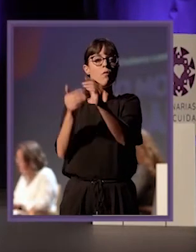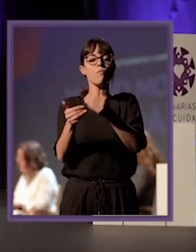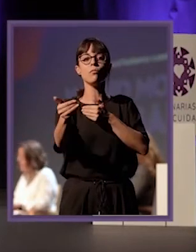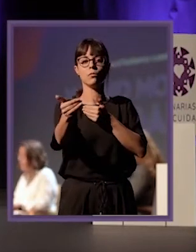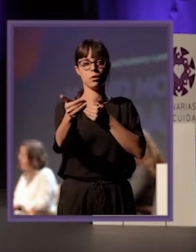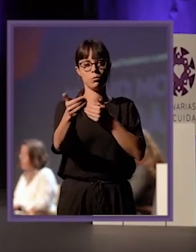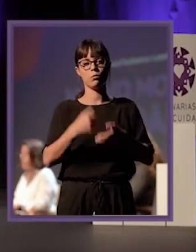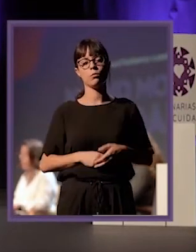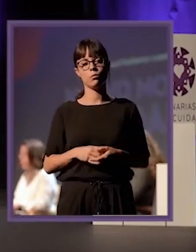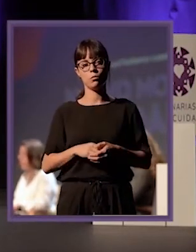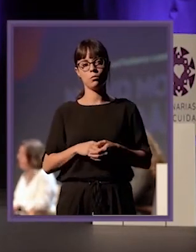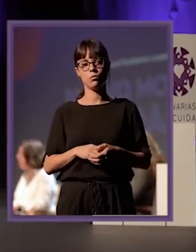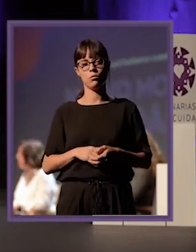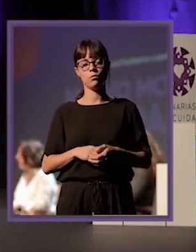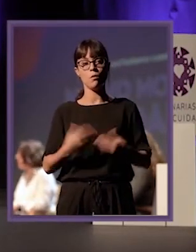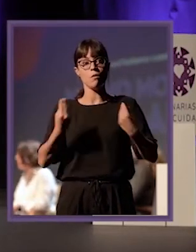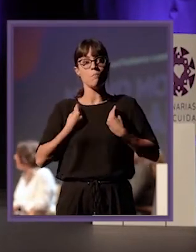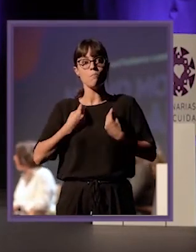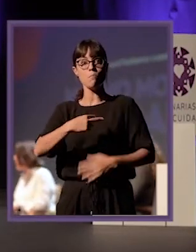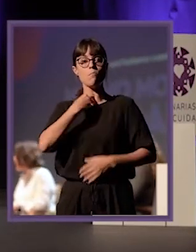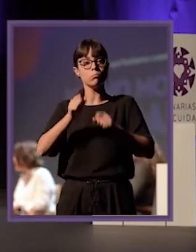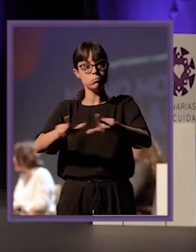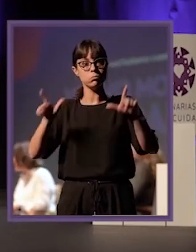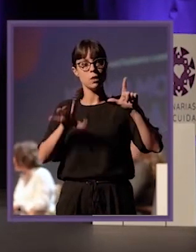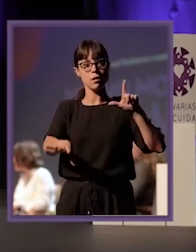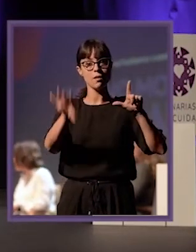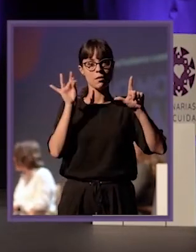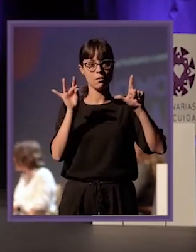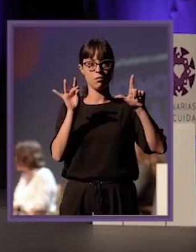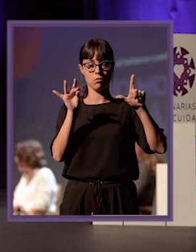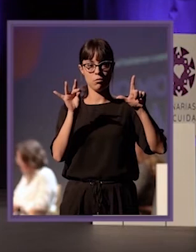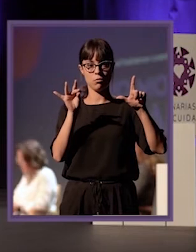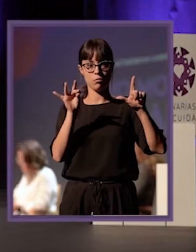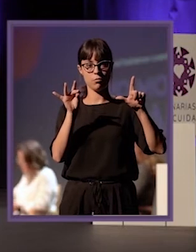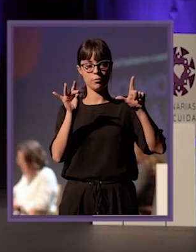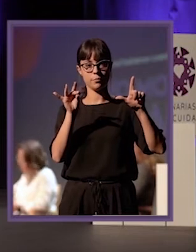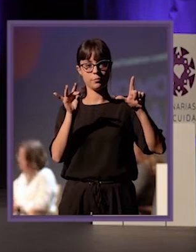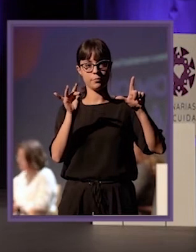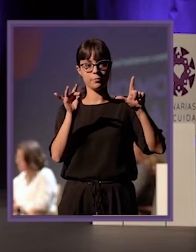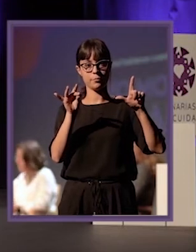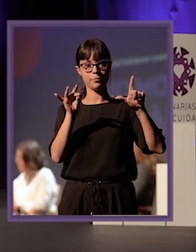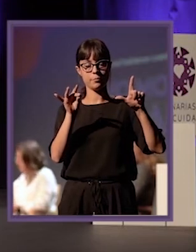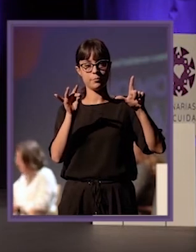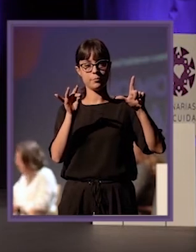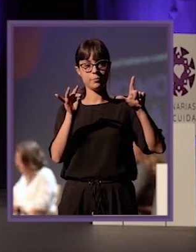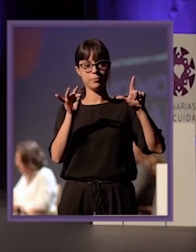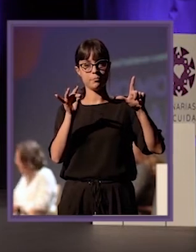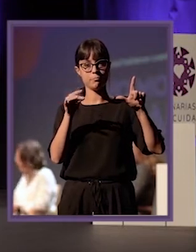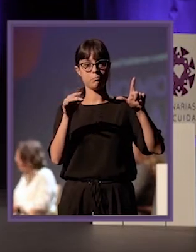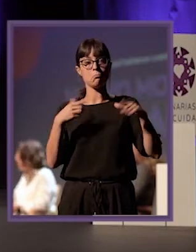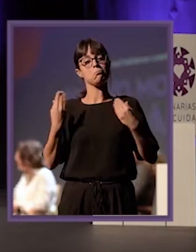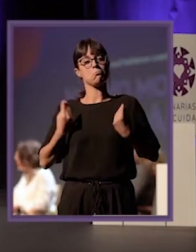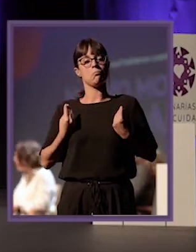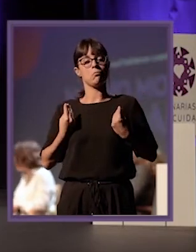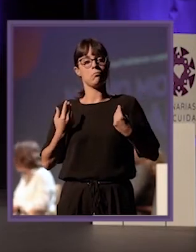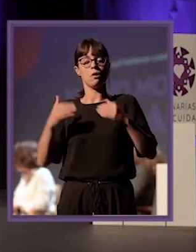¿Tomar las riendas de la vida para qué? Pues para decidir. Para decidir si queremos vivir en una vivienda compartida